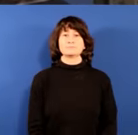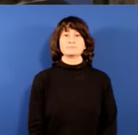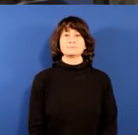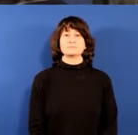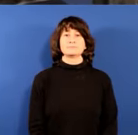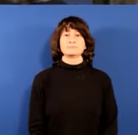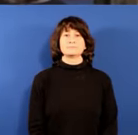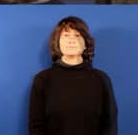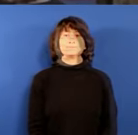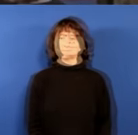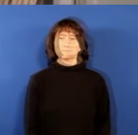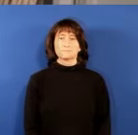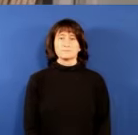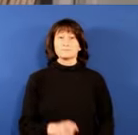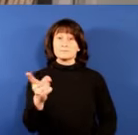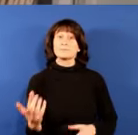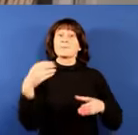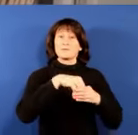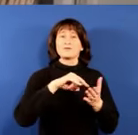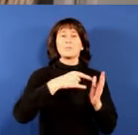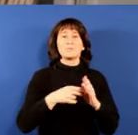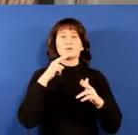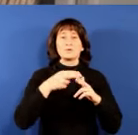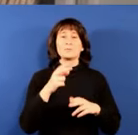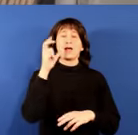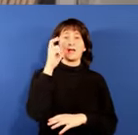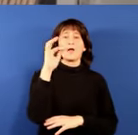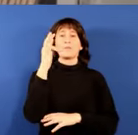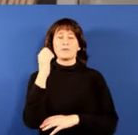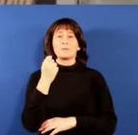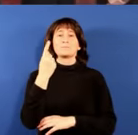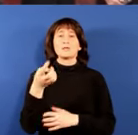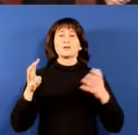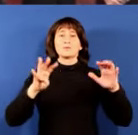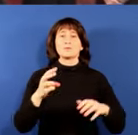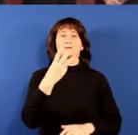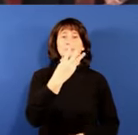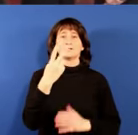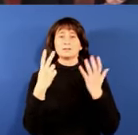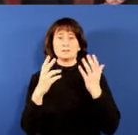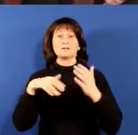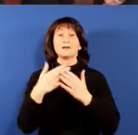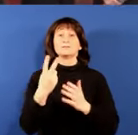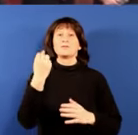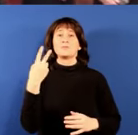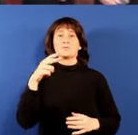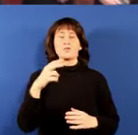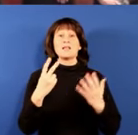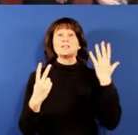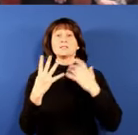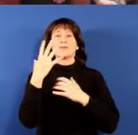8 y 20 años cuando sucedieron los bombardeos. La iniciativa forma parte del proyecto Guernica Vizcaya